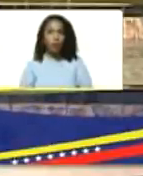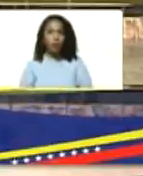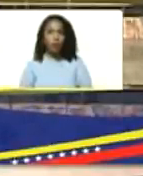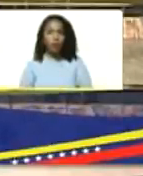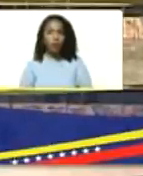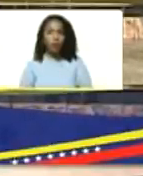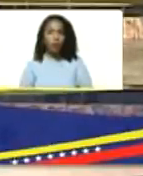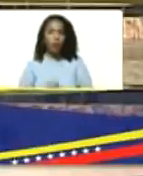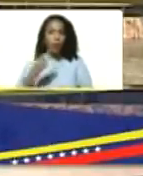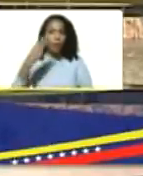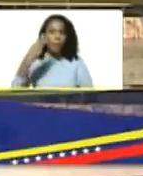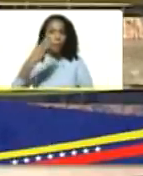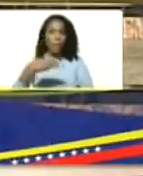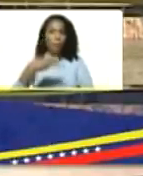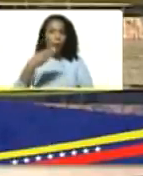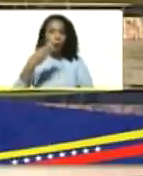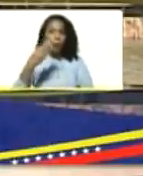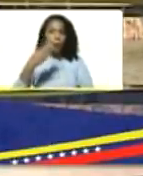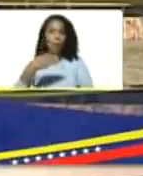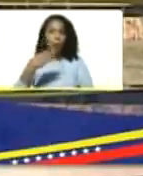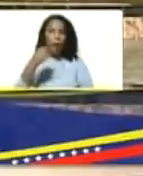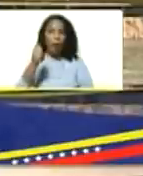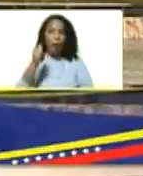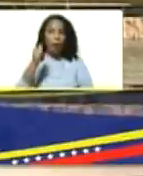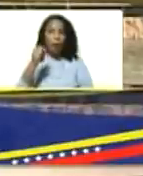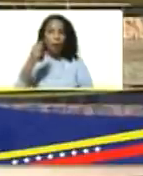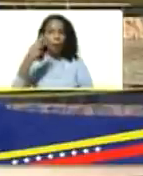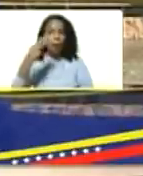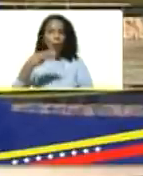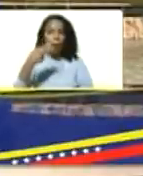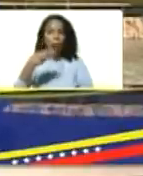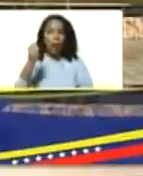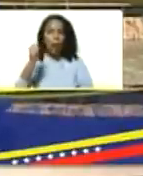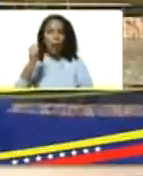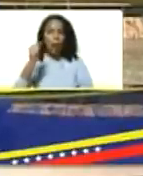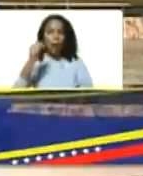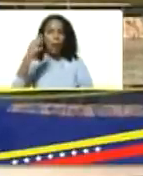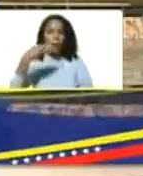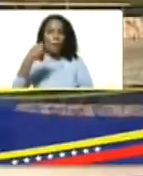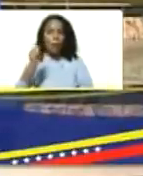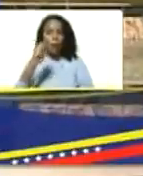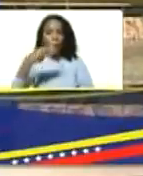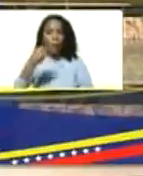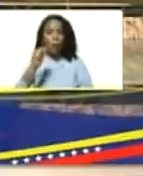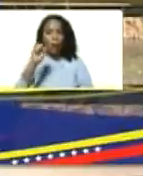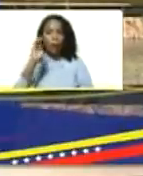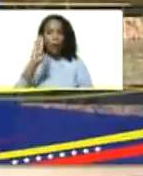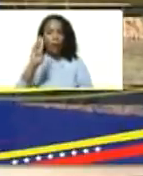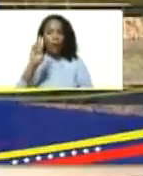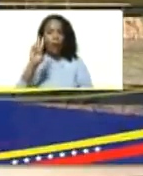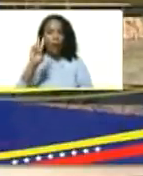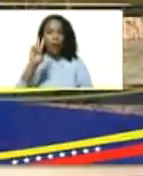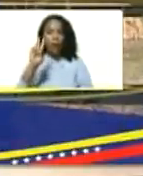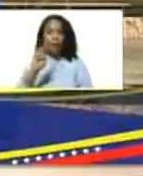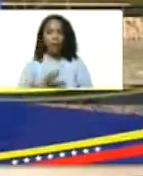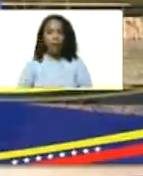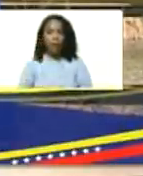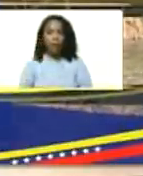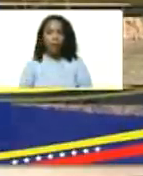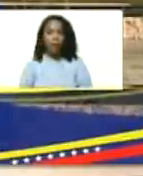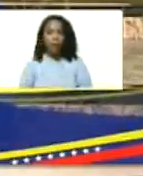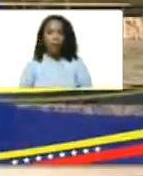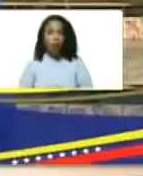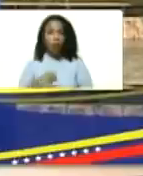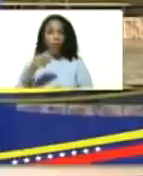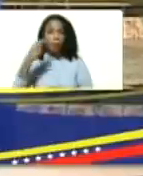papá ve a el plan papá vez papá ve la papa y usted la ve